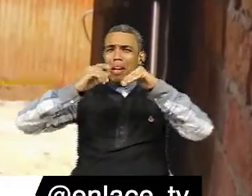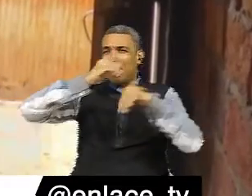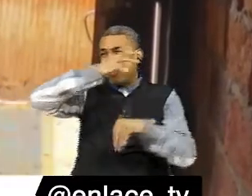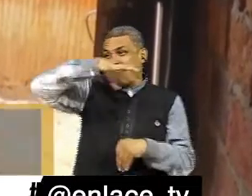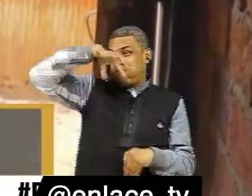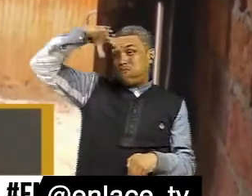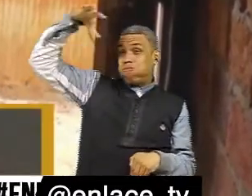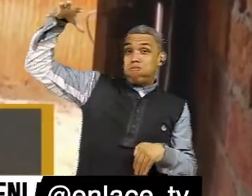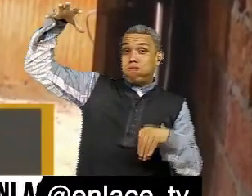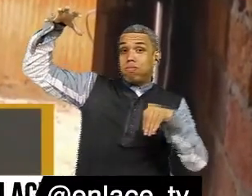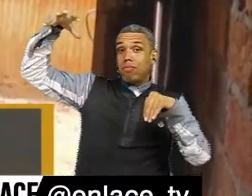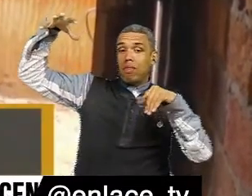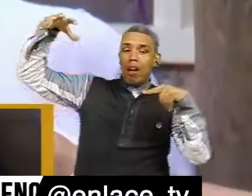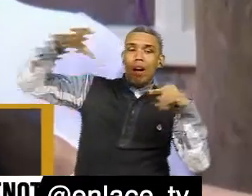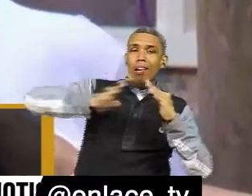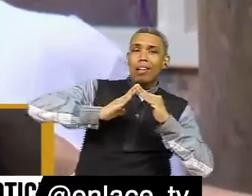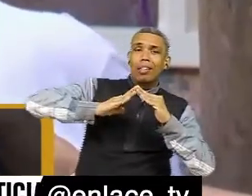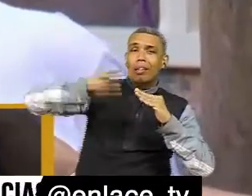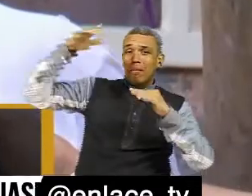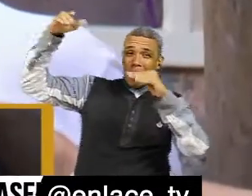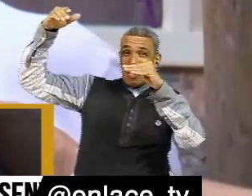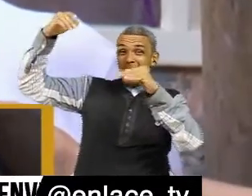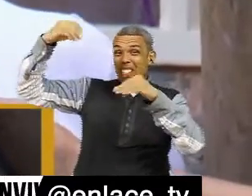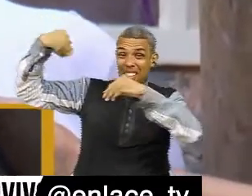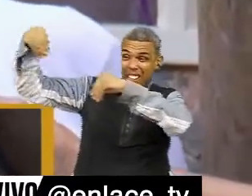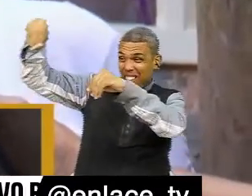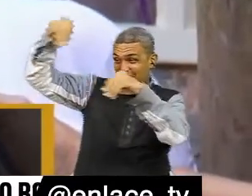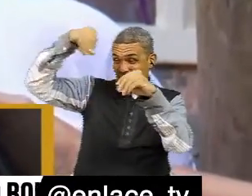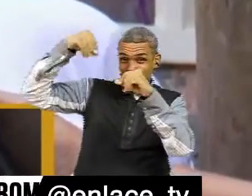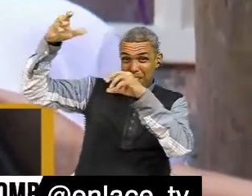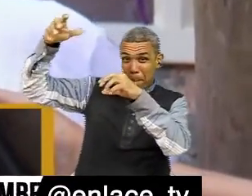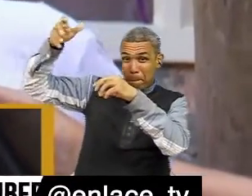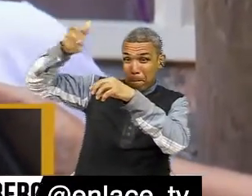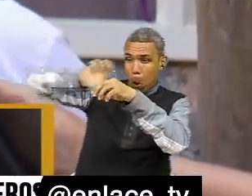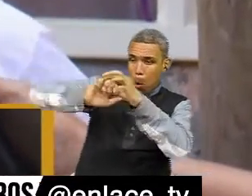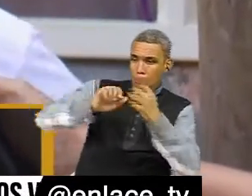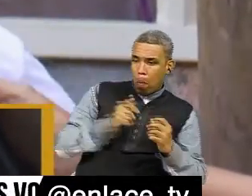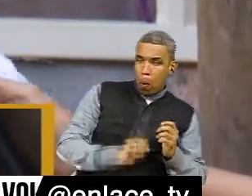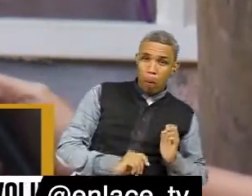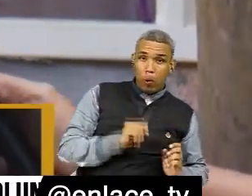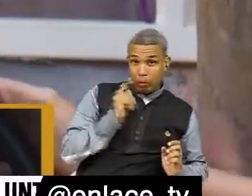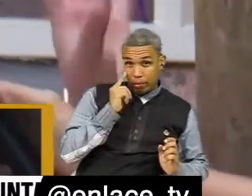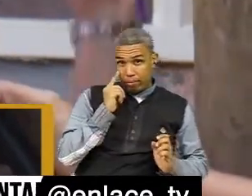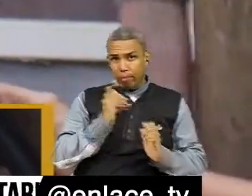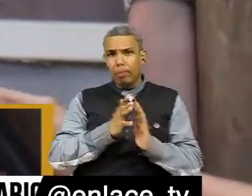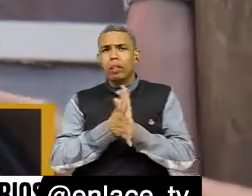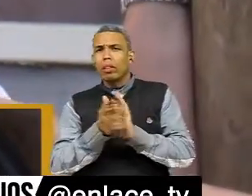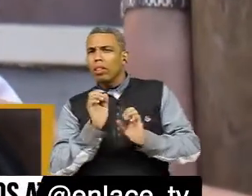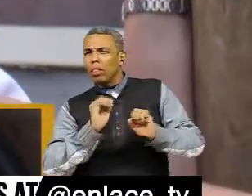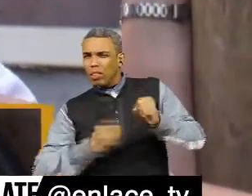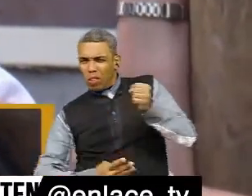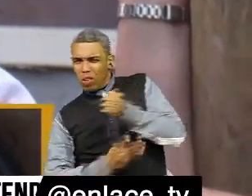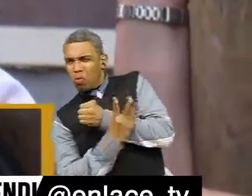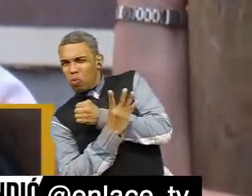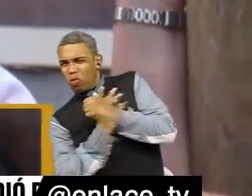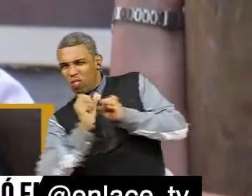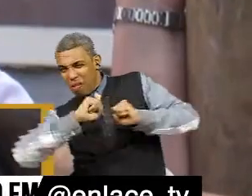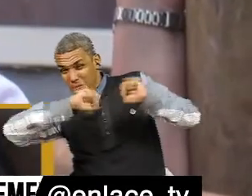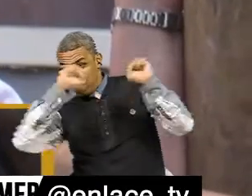sector del llamado Puente San Pedro Claver. Pues lo que pasa es que aquí a las 4:30 de la mañana por medio del aguacero que cayó esta mañana,